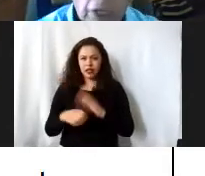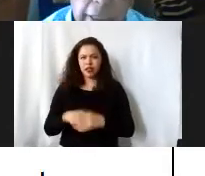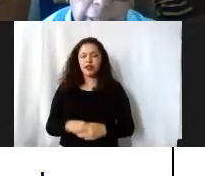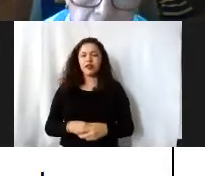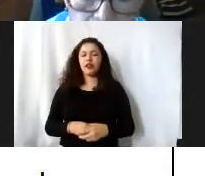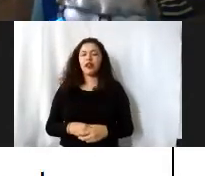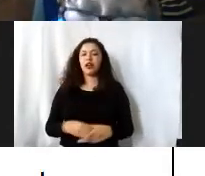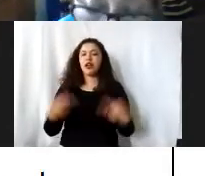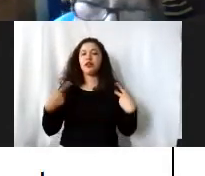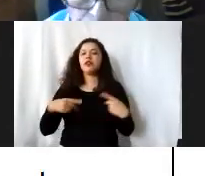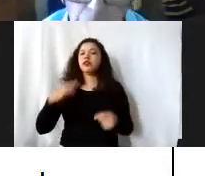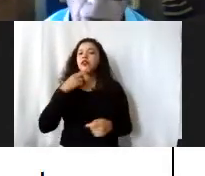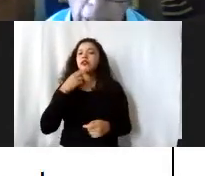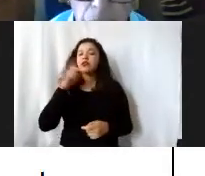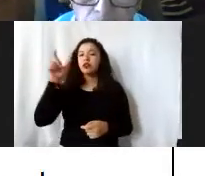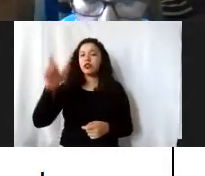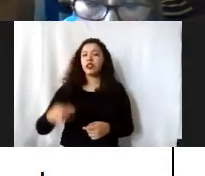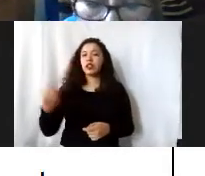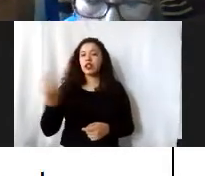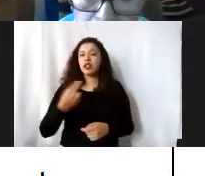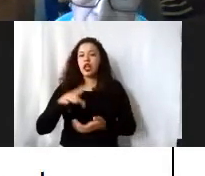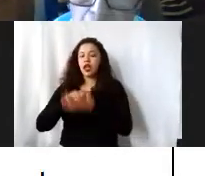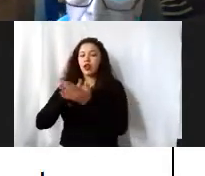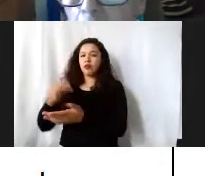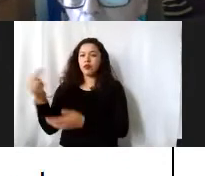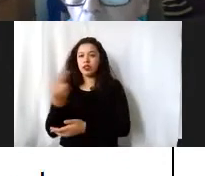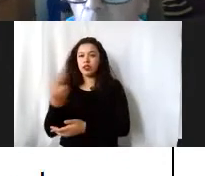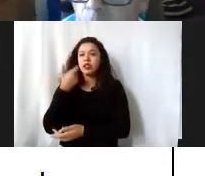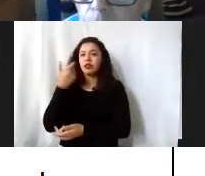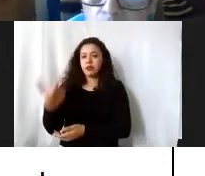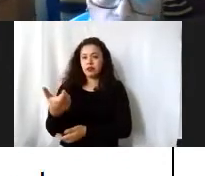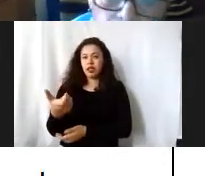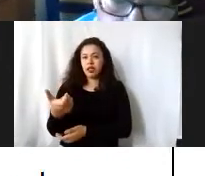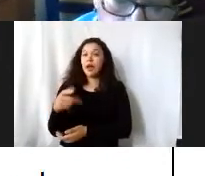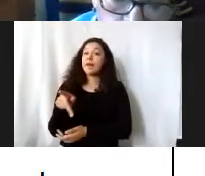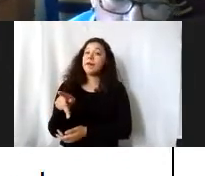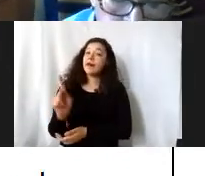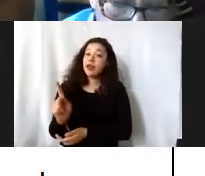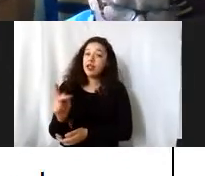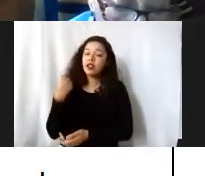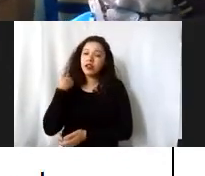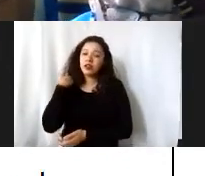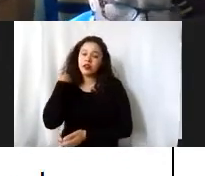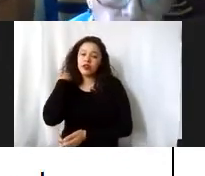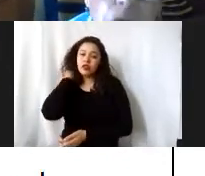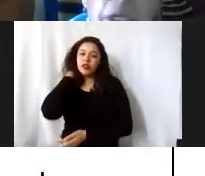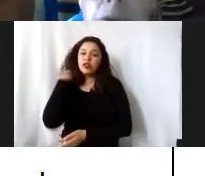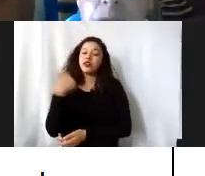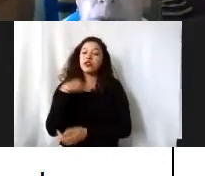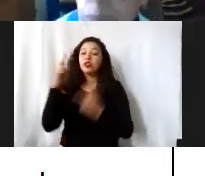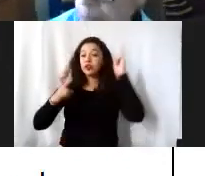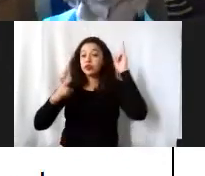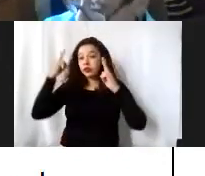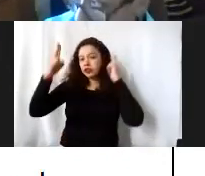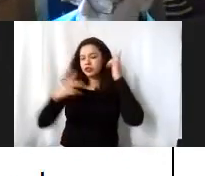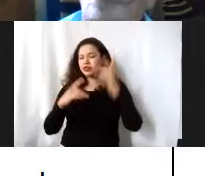usuario requiere de ese apoyo económico, sin embargo, cuando yo lo visito, siento que